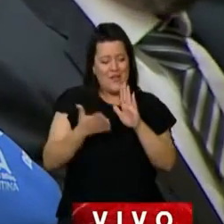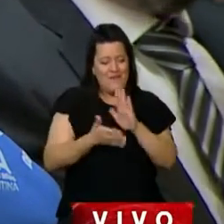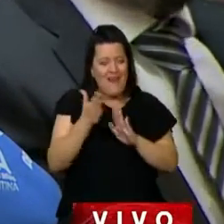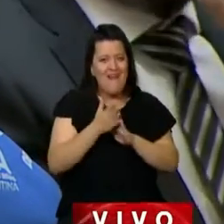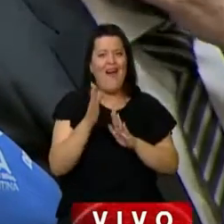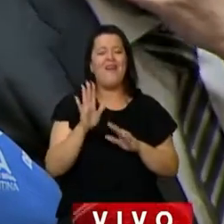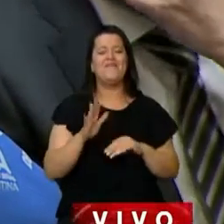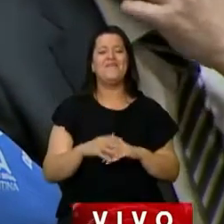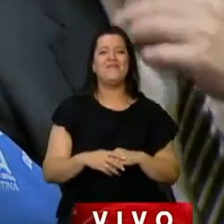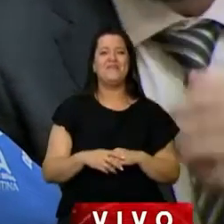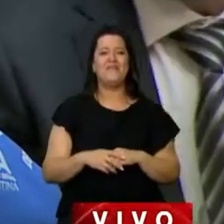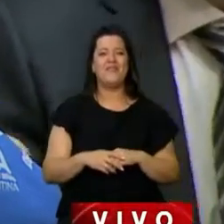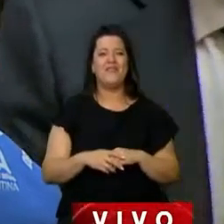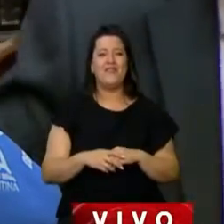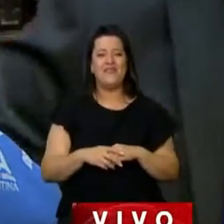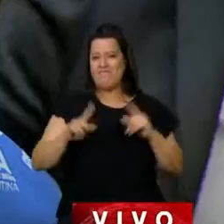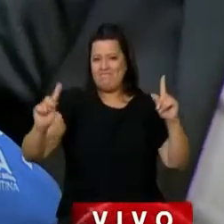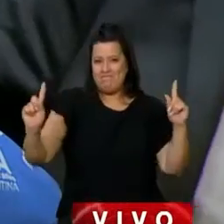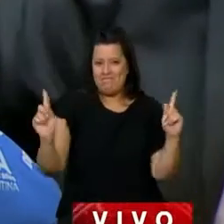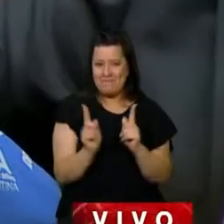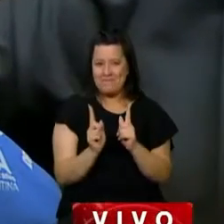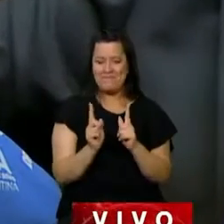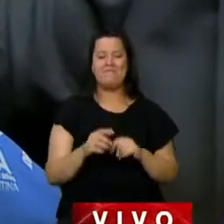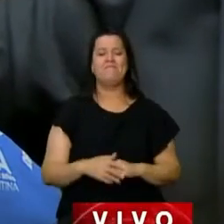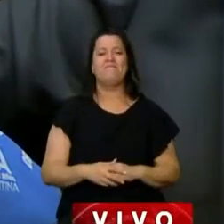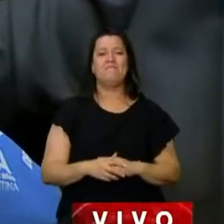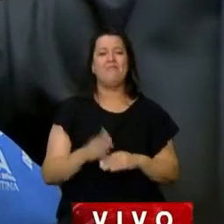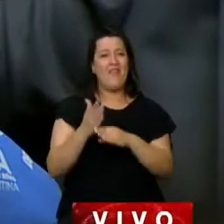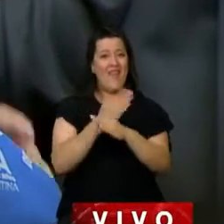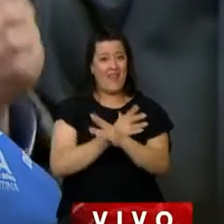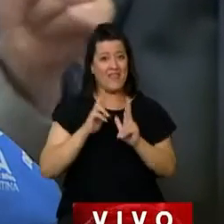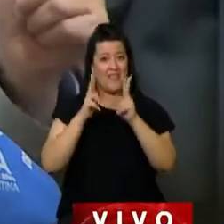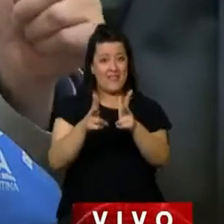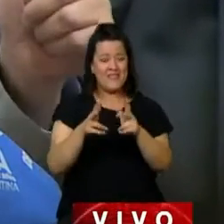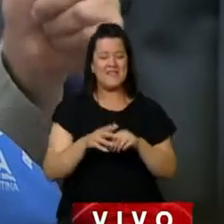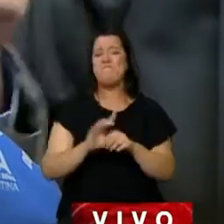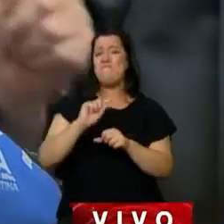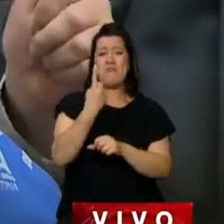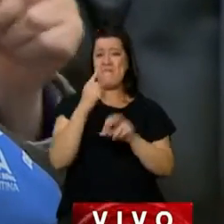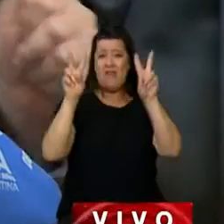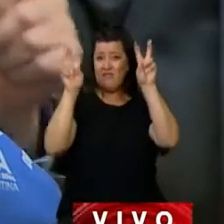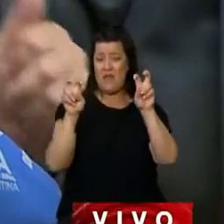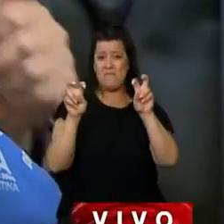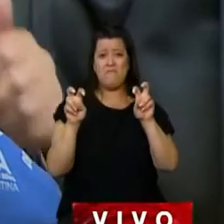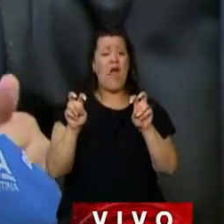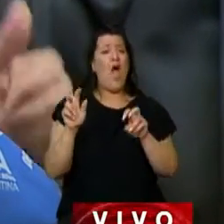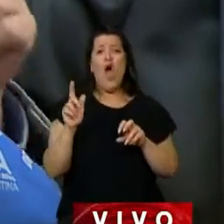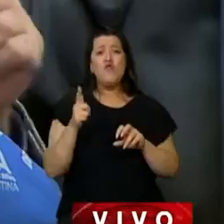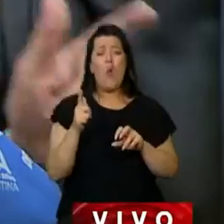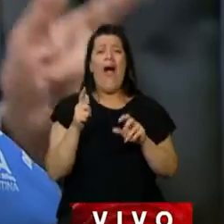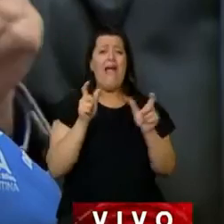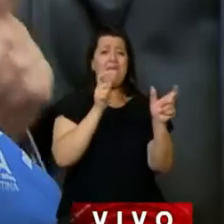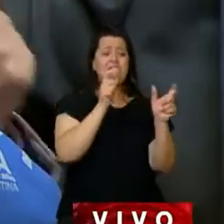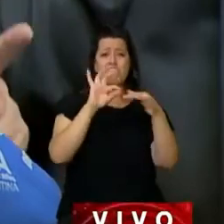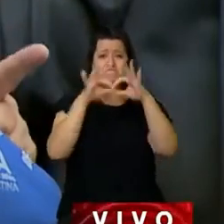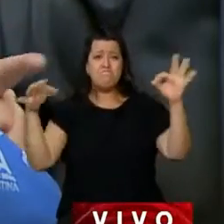acotando, decíamos, primer tema, que no existe correspondencia léxica